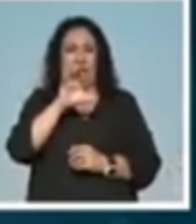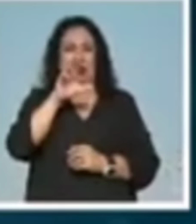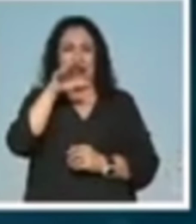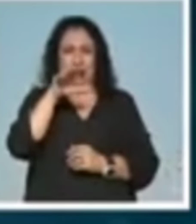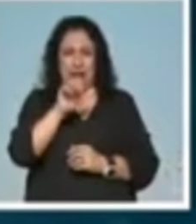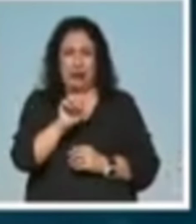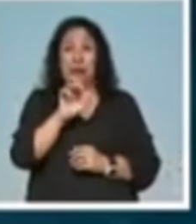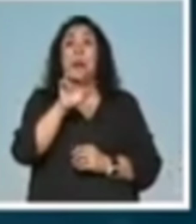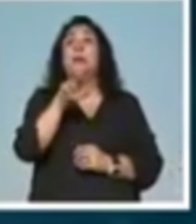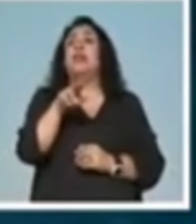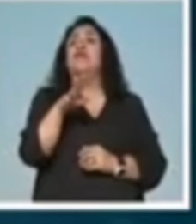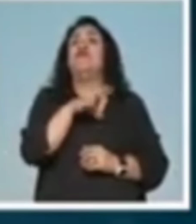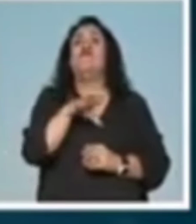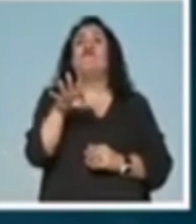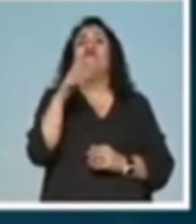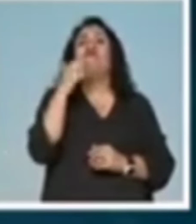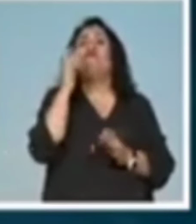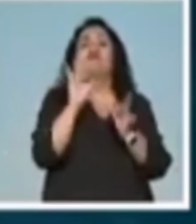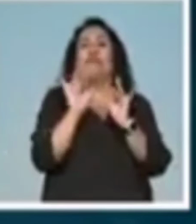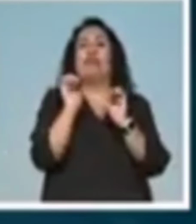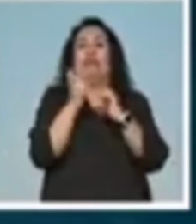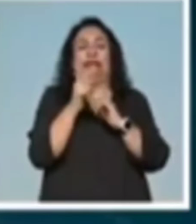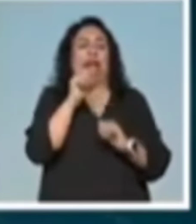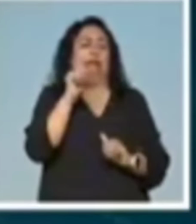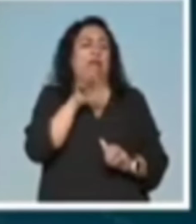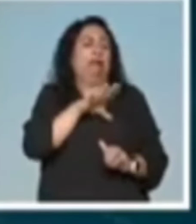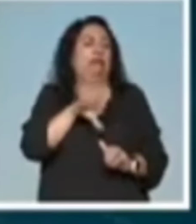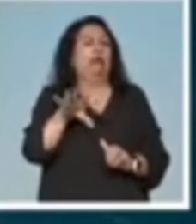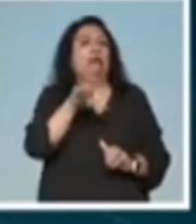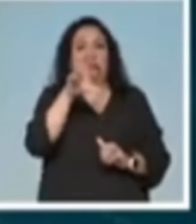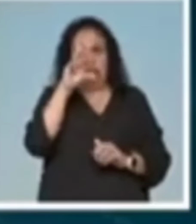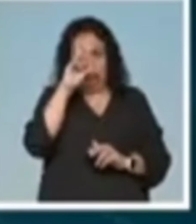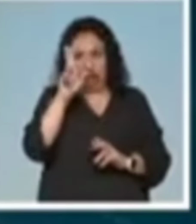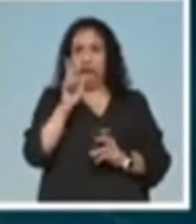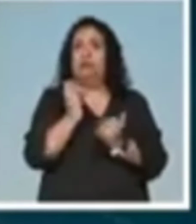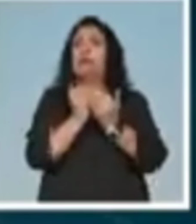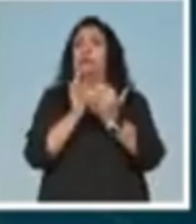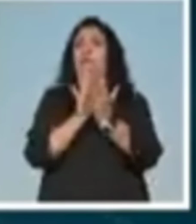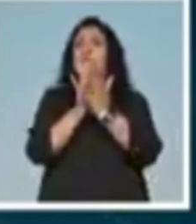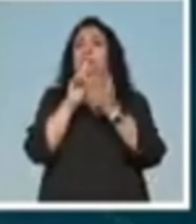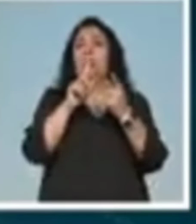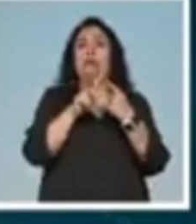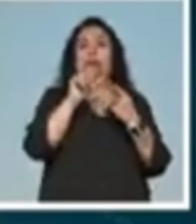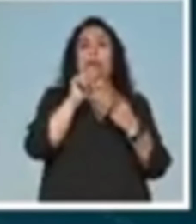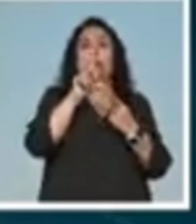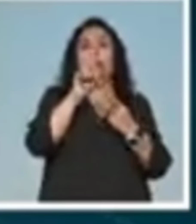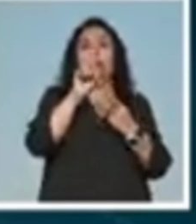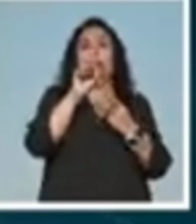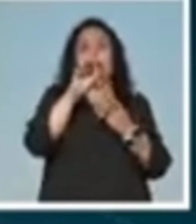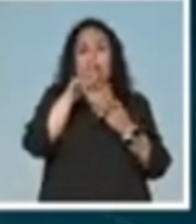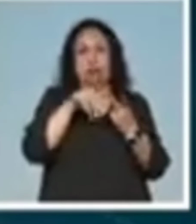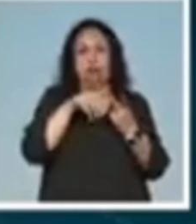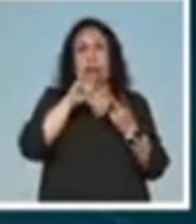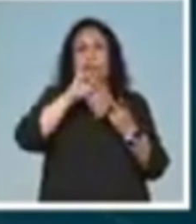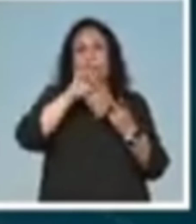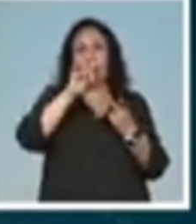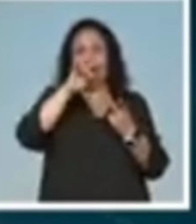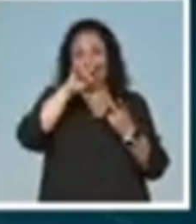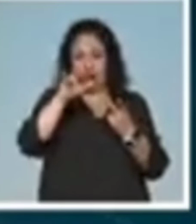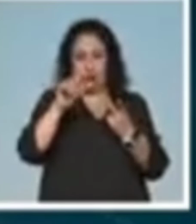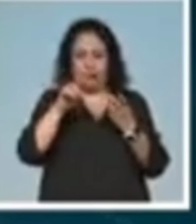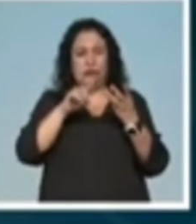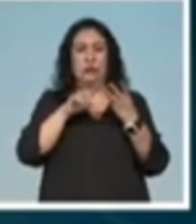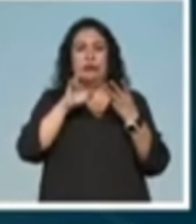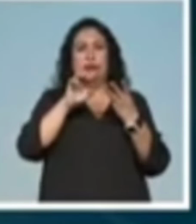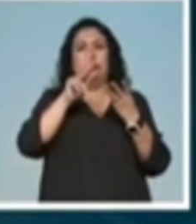Fellow, se rehusó a dar alguna declaración. En el homenaje también participaron Adolfo Castañón, Jorge Ruiz Dueñas, José